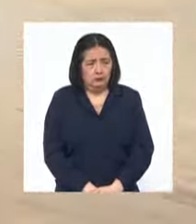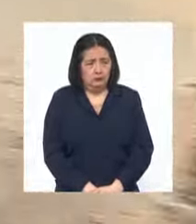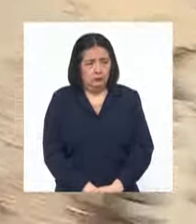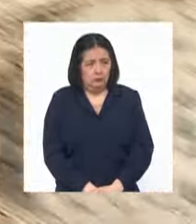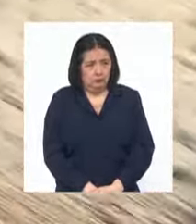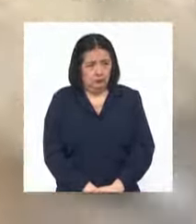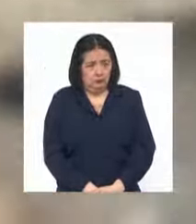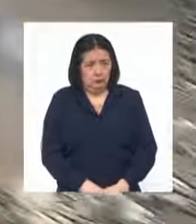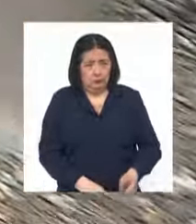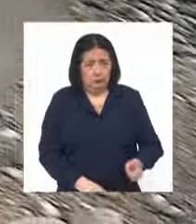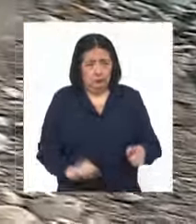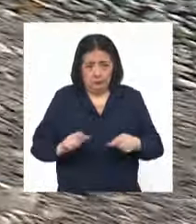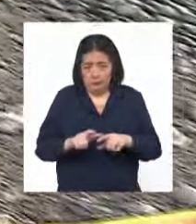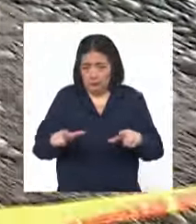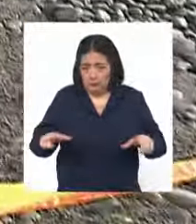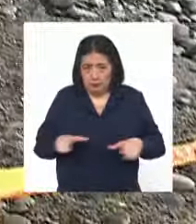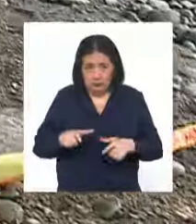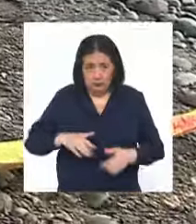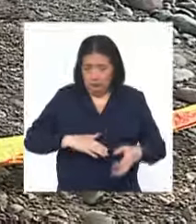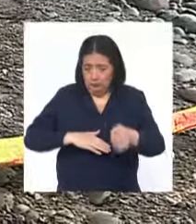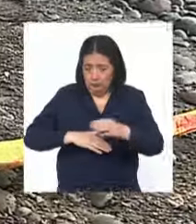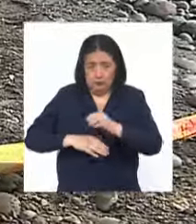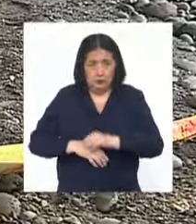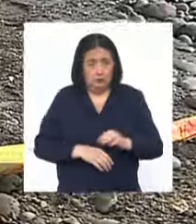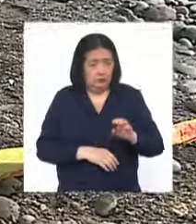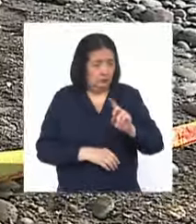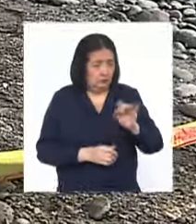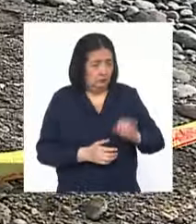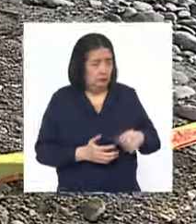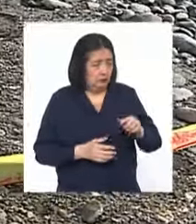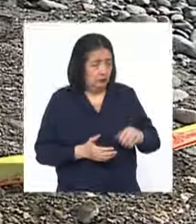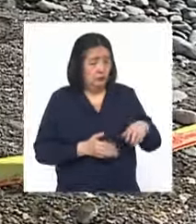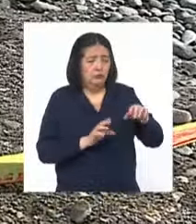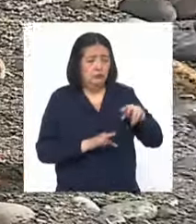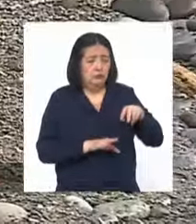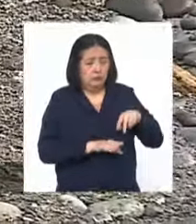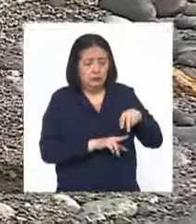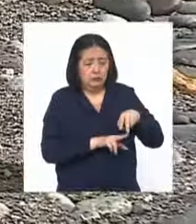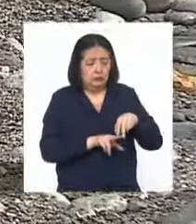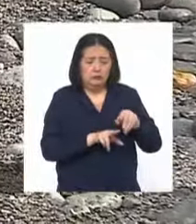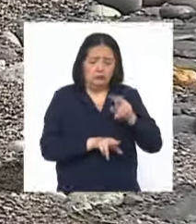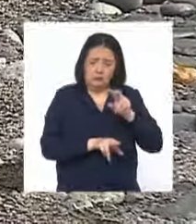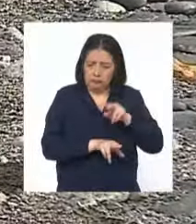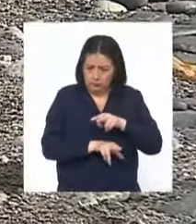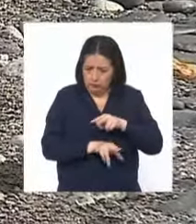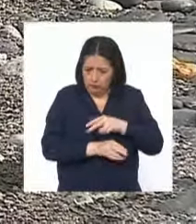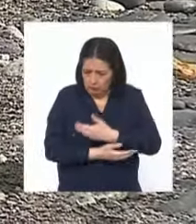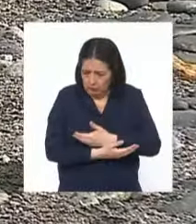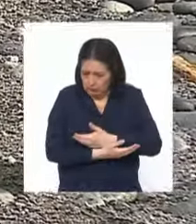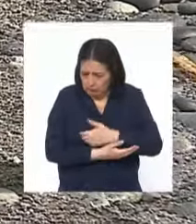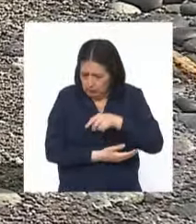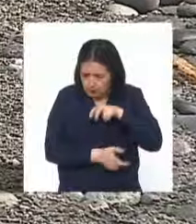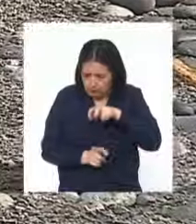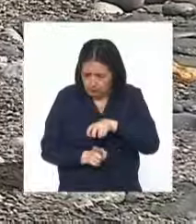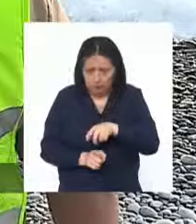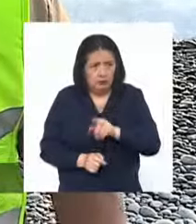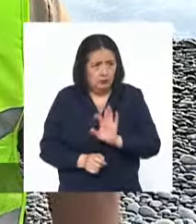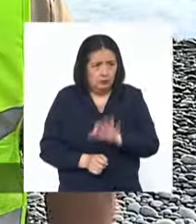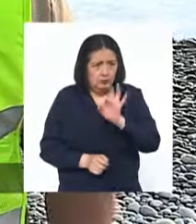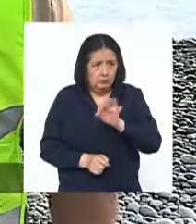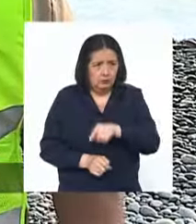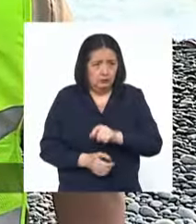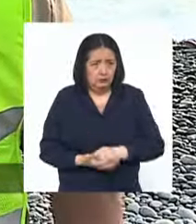En el calmado balneario de Macaja en Miraflores, un surfista vio algo indignante. El cuerpo de un bebé fue hallado en esta